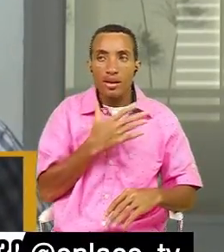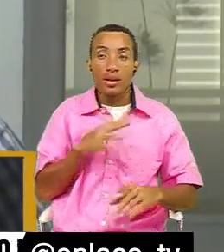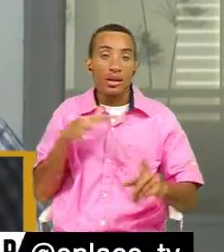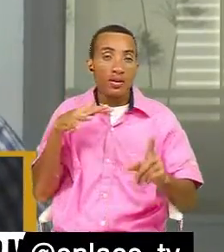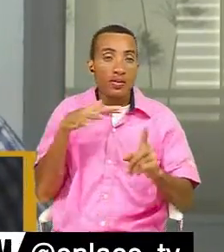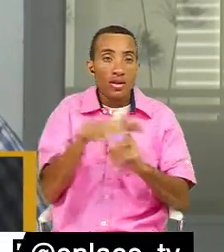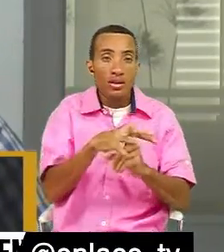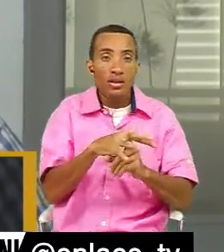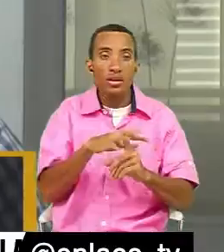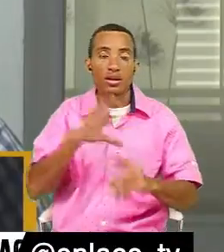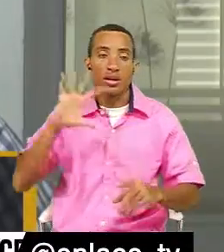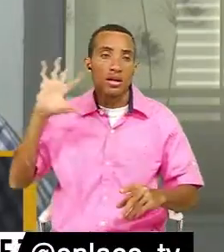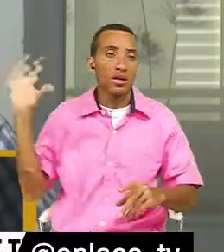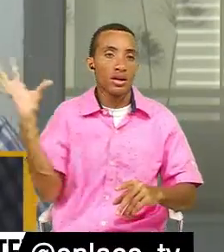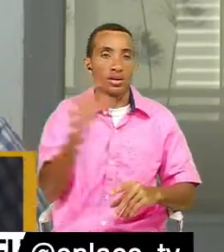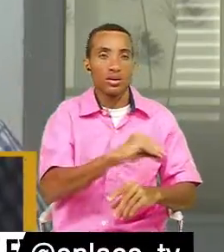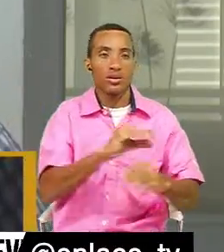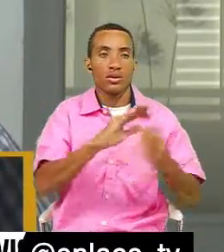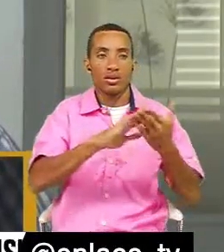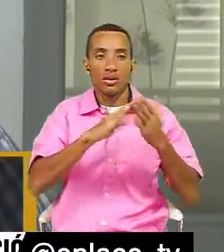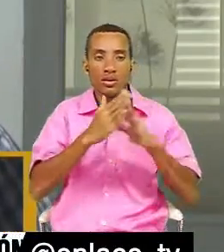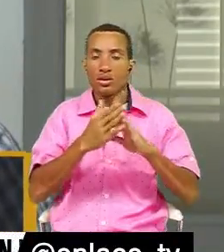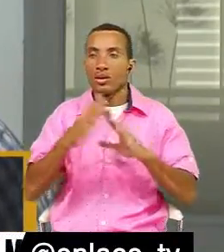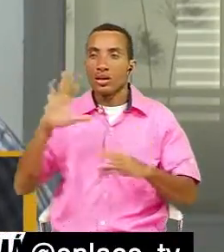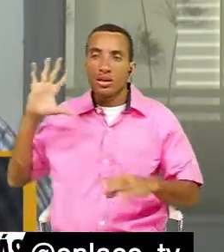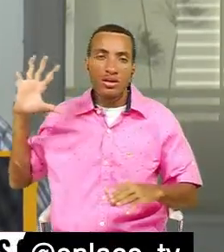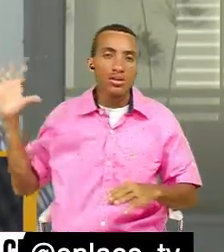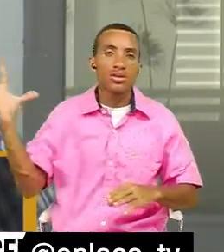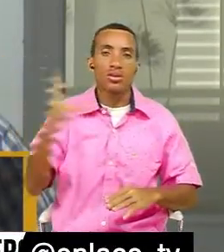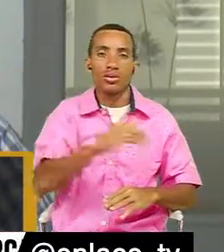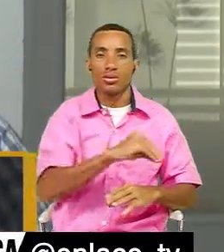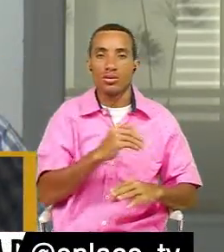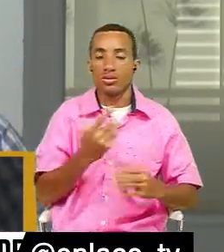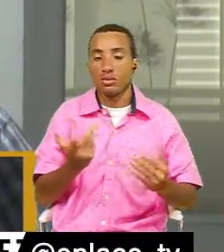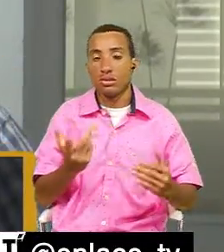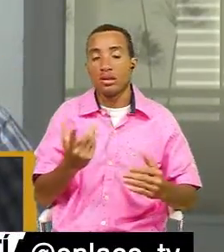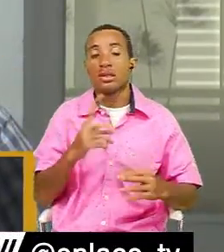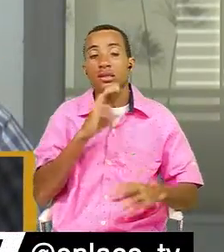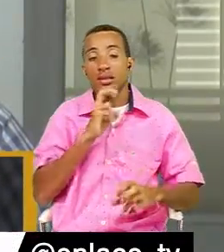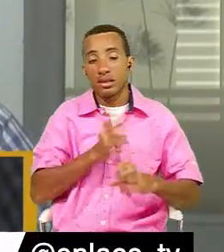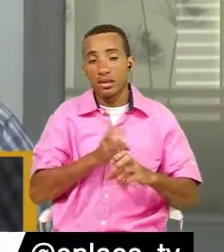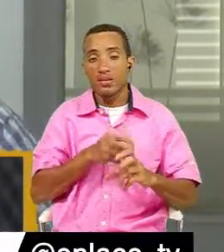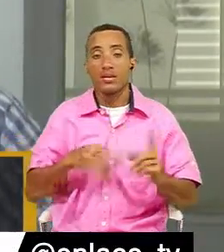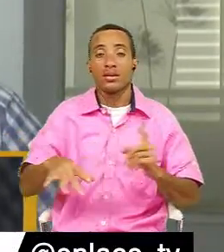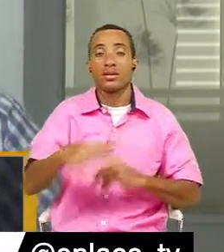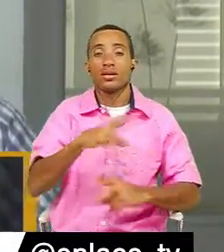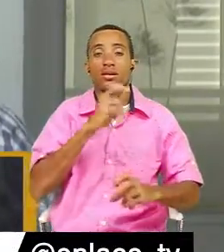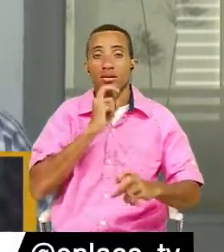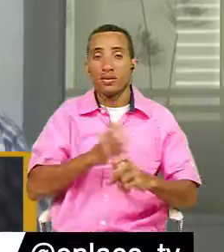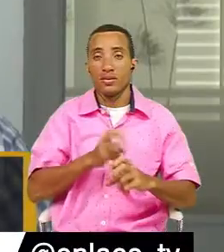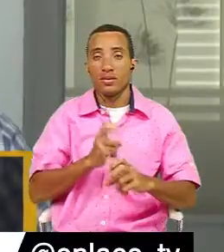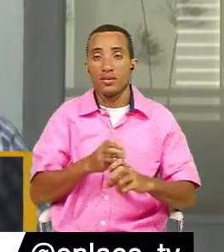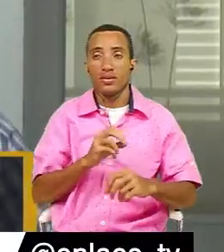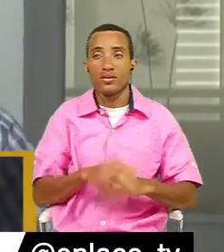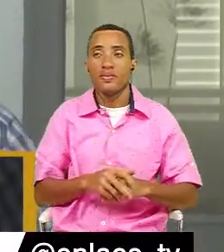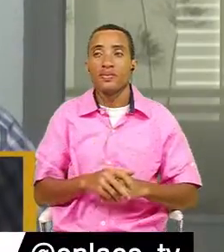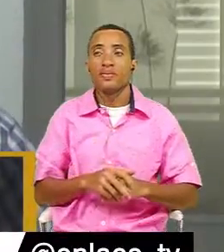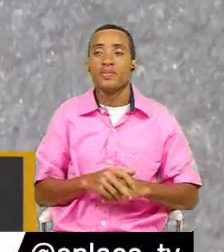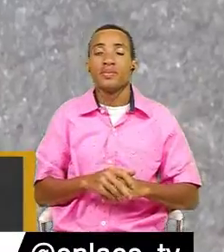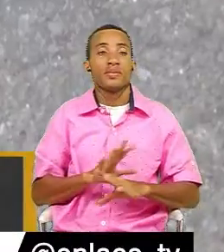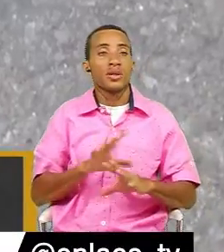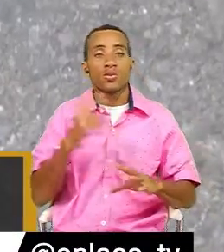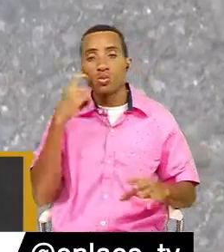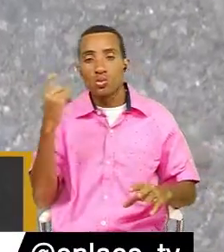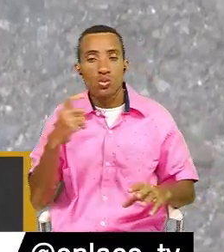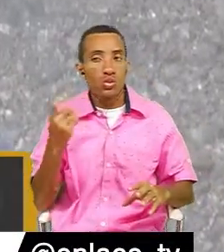afecta a ellos, afecta a toda la ciudadanía. Toda la ciudadanía está pasando por un momento difícil y pues la gente busca la